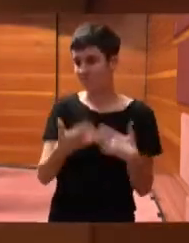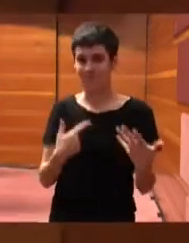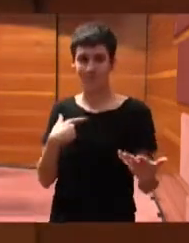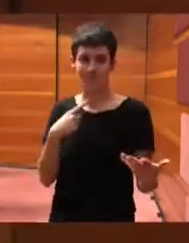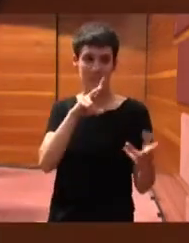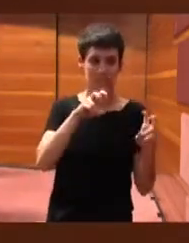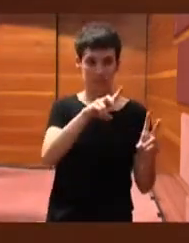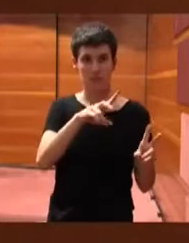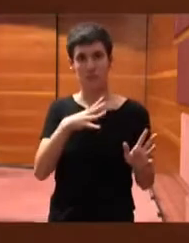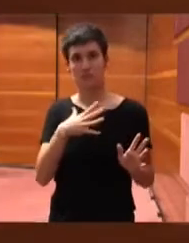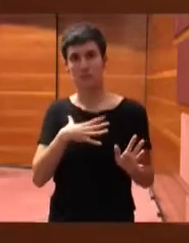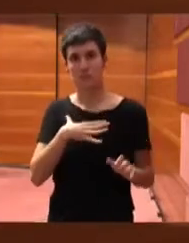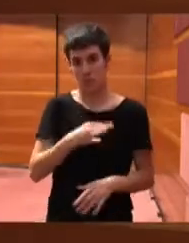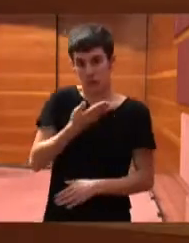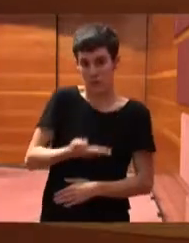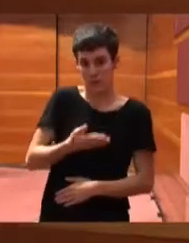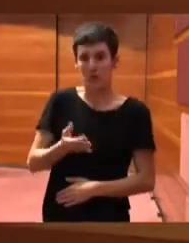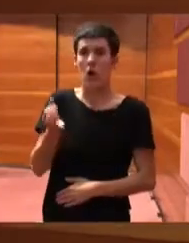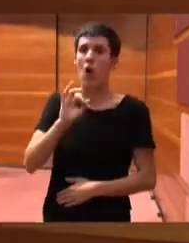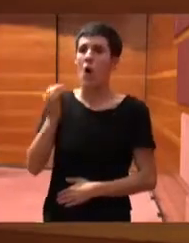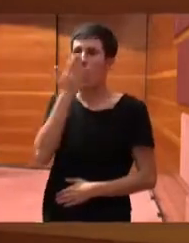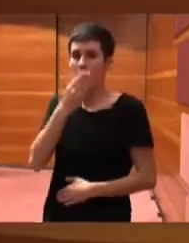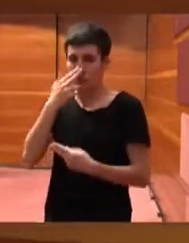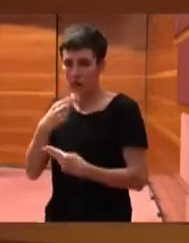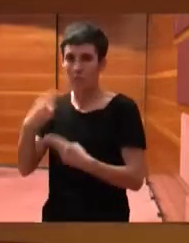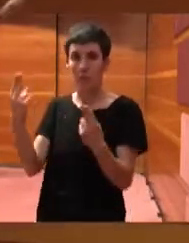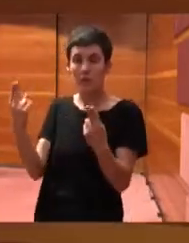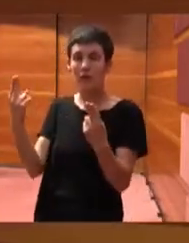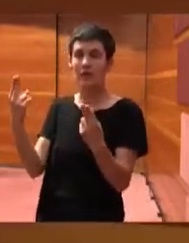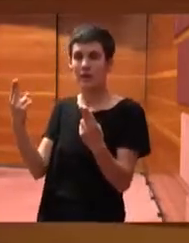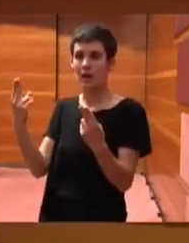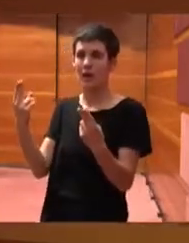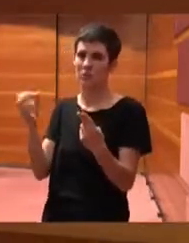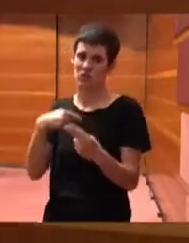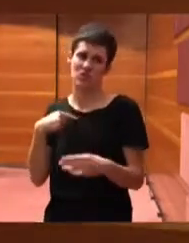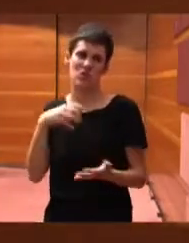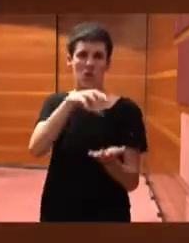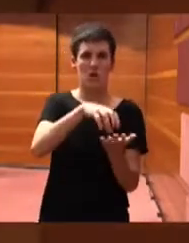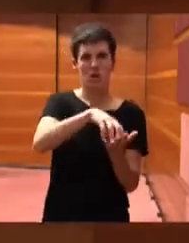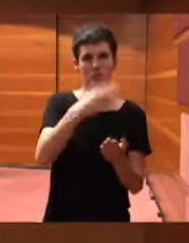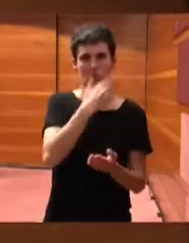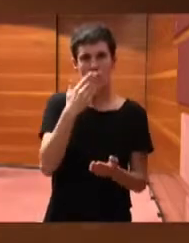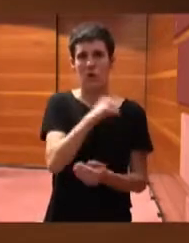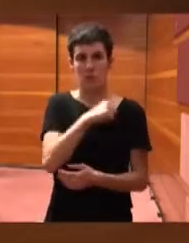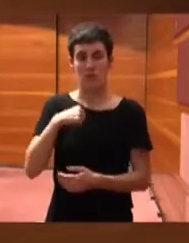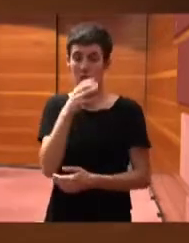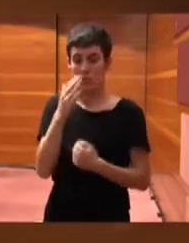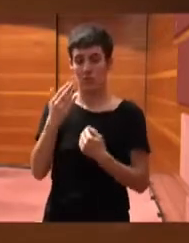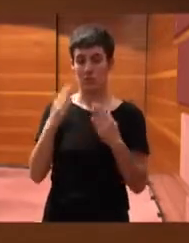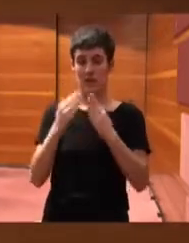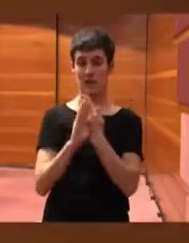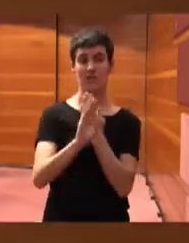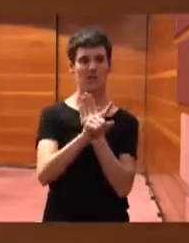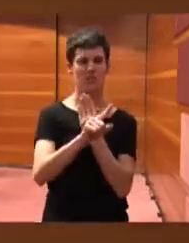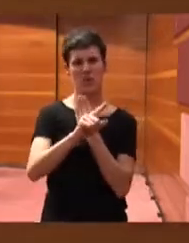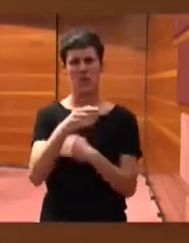eso también. Y además, igual la escuela pública no me obligan al colegio pijo que le llevo, porque es el que está justo enfrente de casa, pero es mega